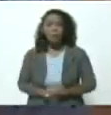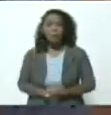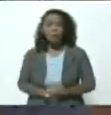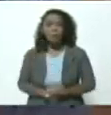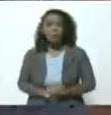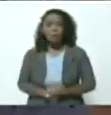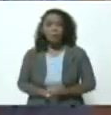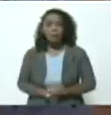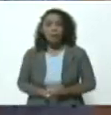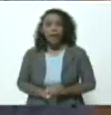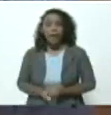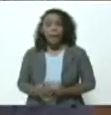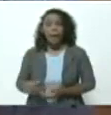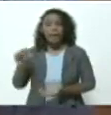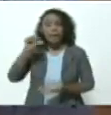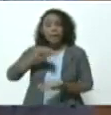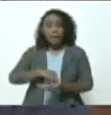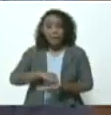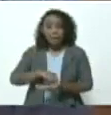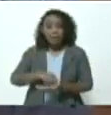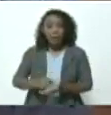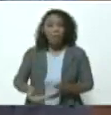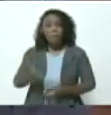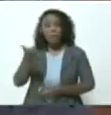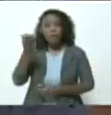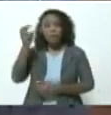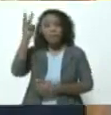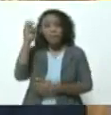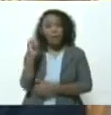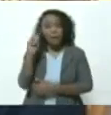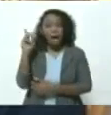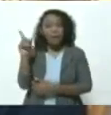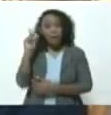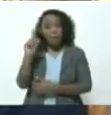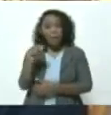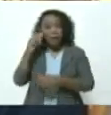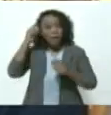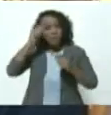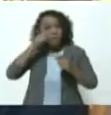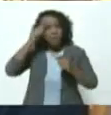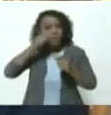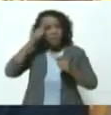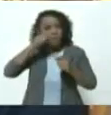En el casco colonial de Petare también nos tocó grabar.